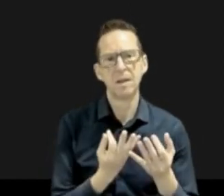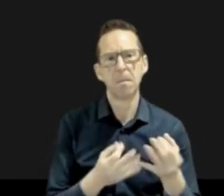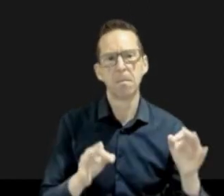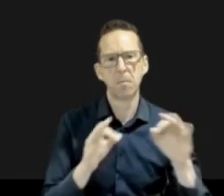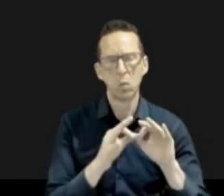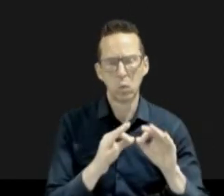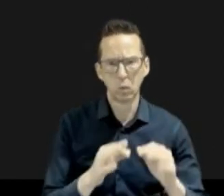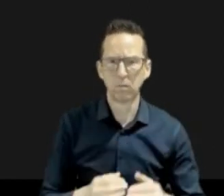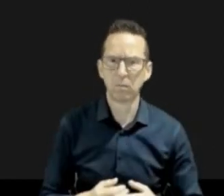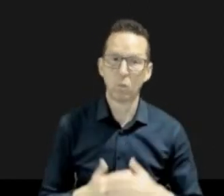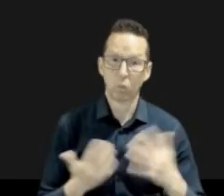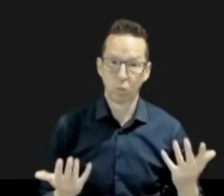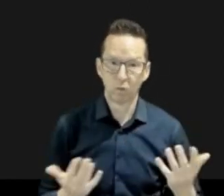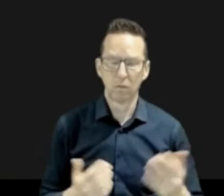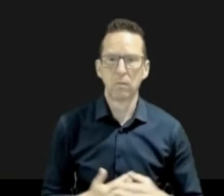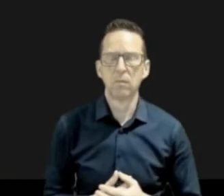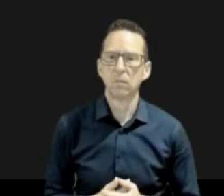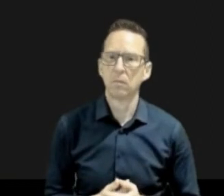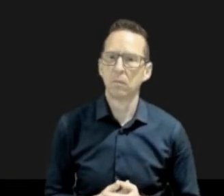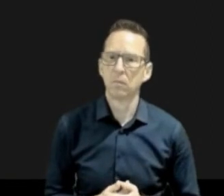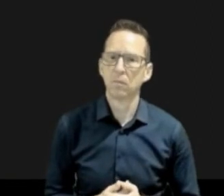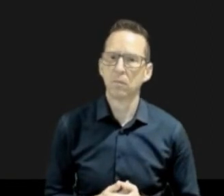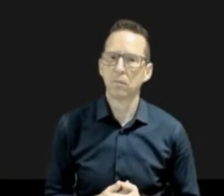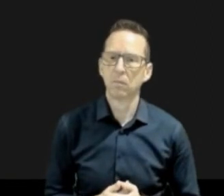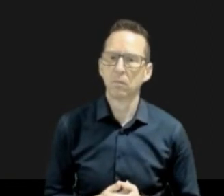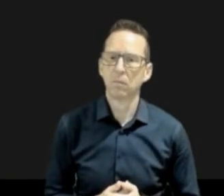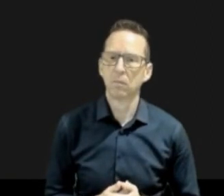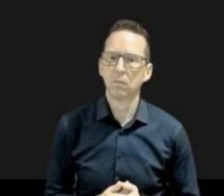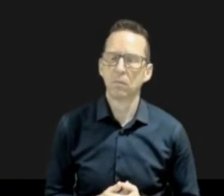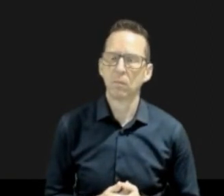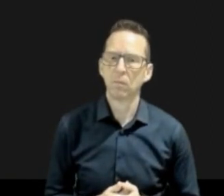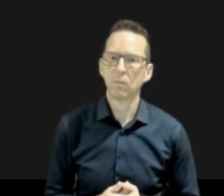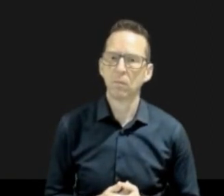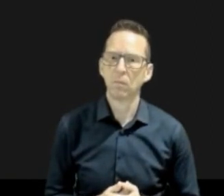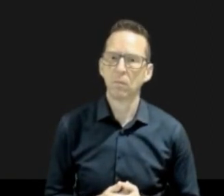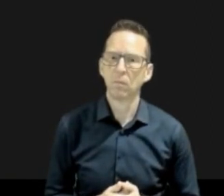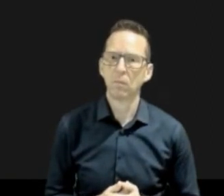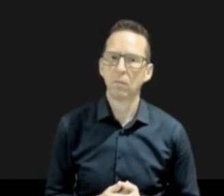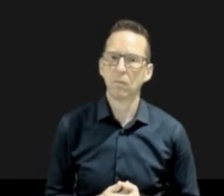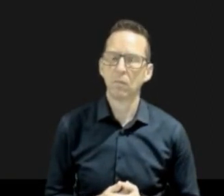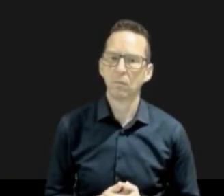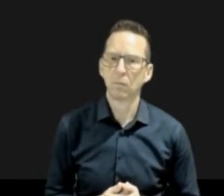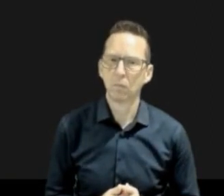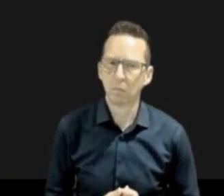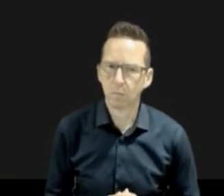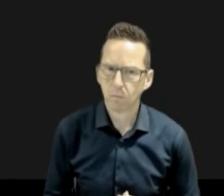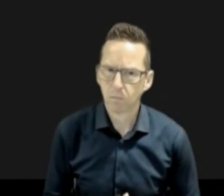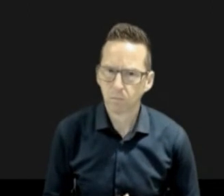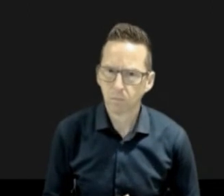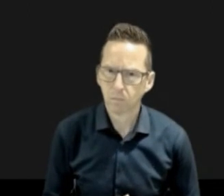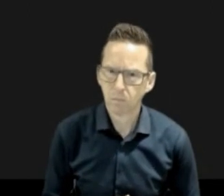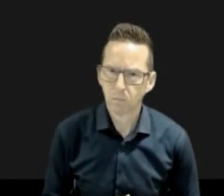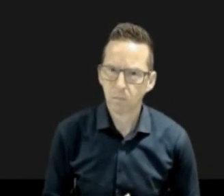establece en cuatro propósitos elaboración y mantenimiento de material normativo de la OIM